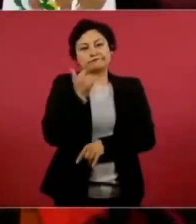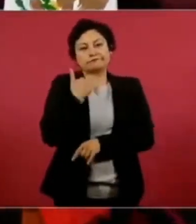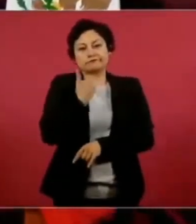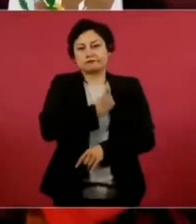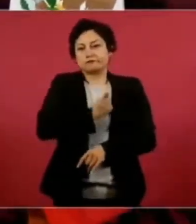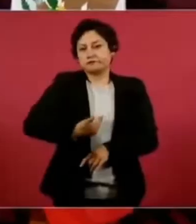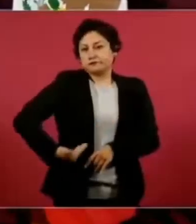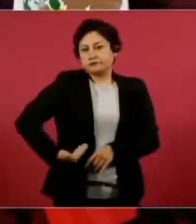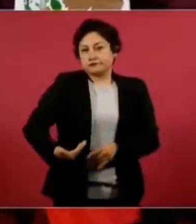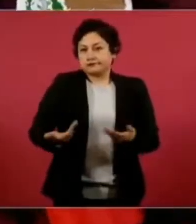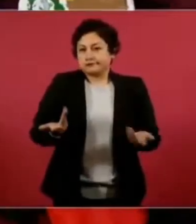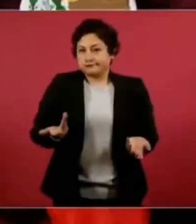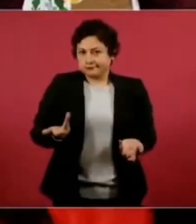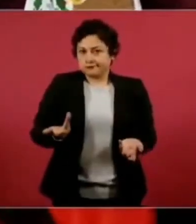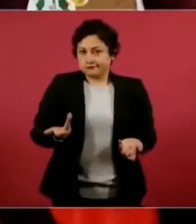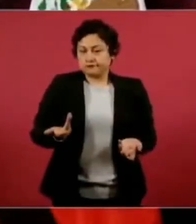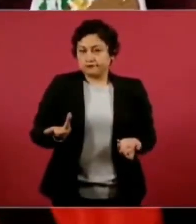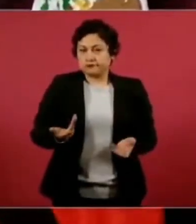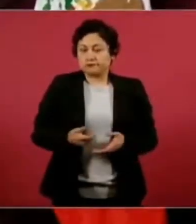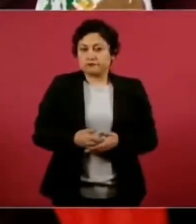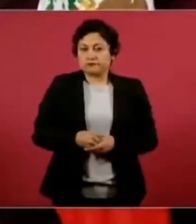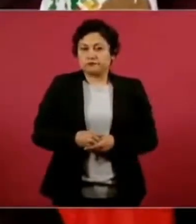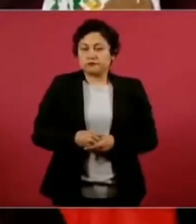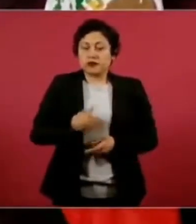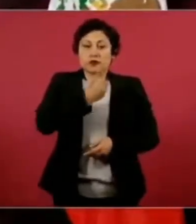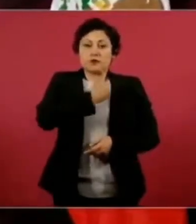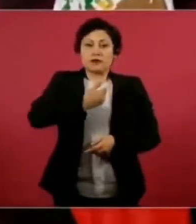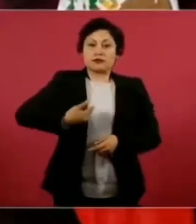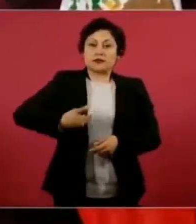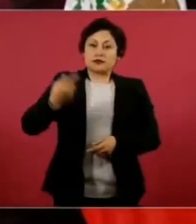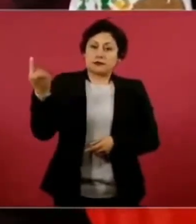Son órdenes del presidente,